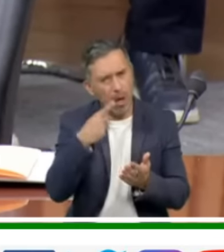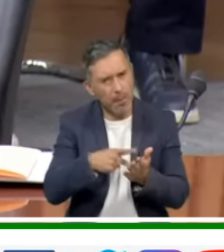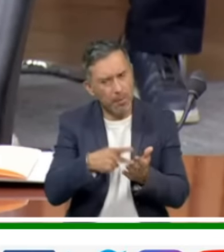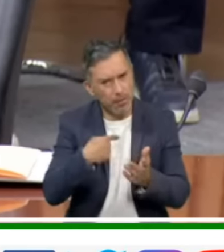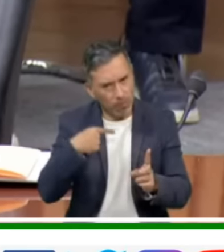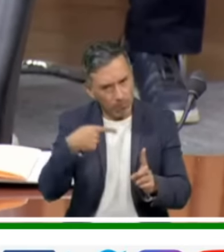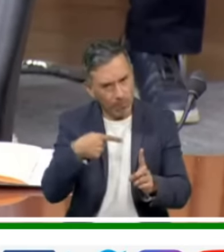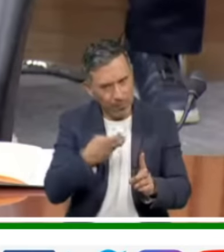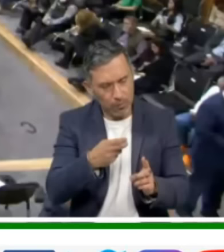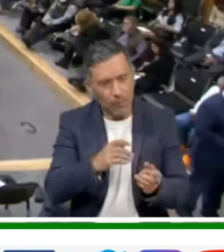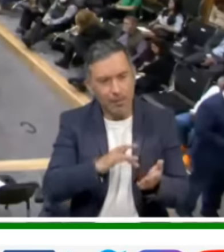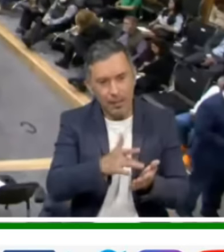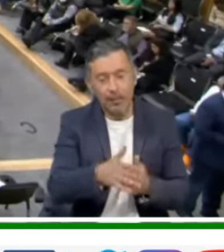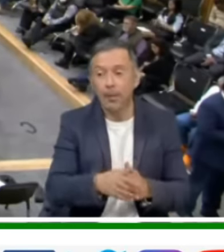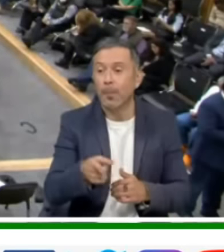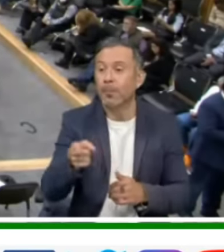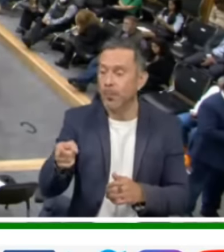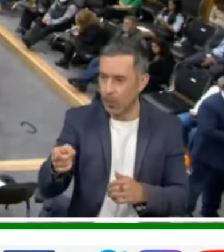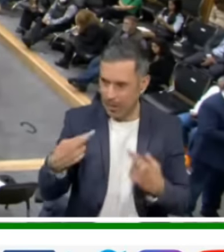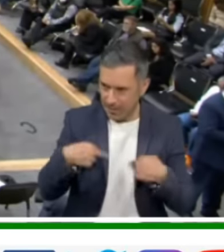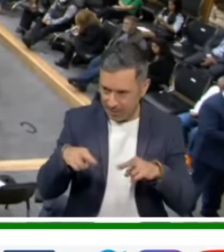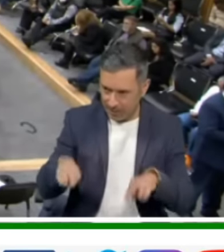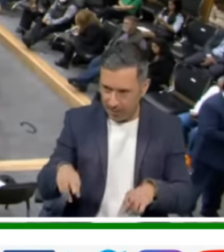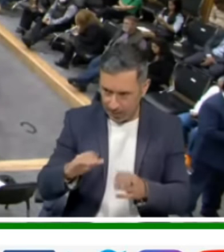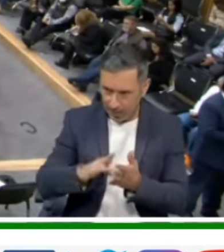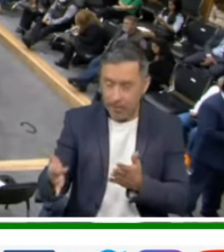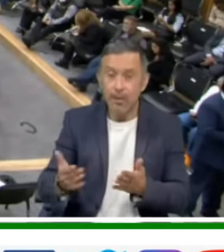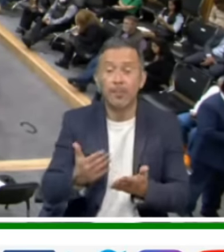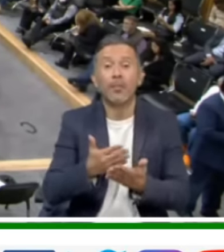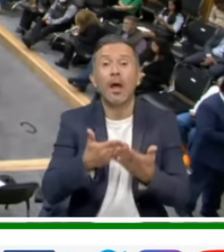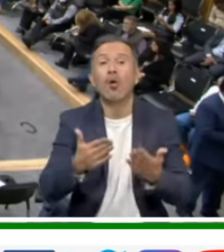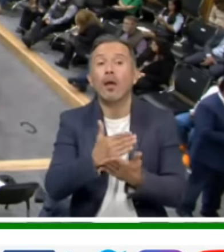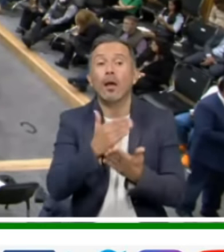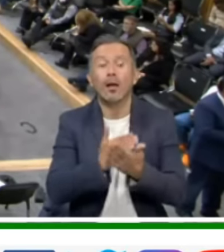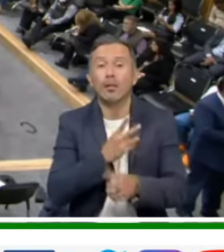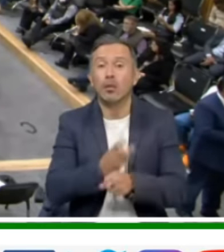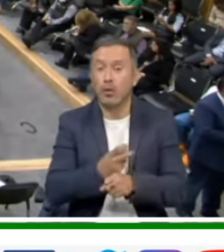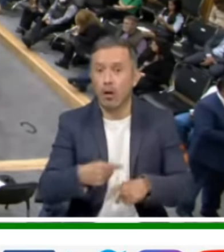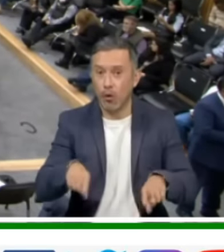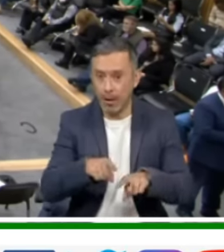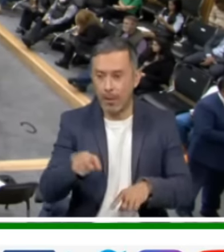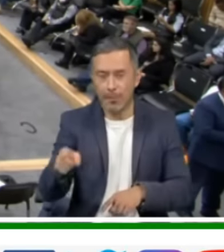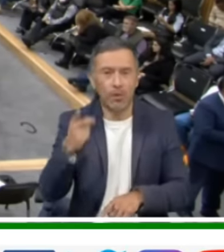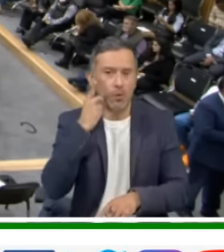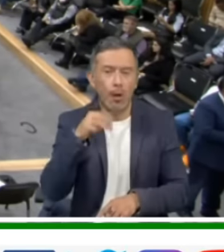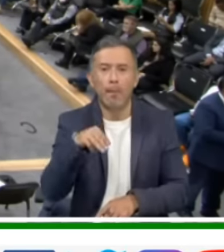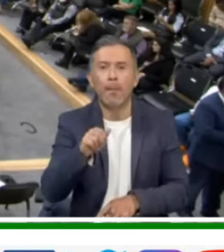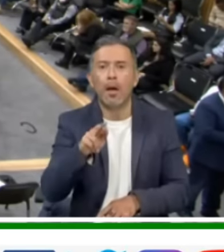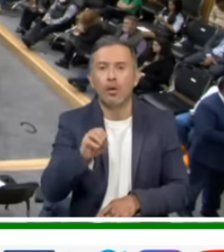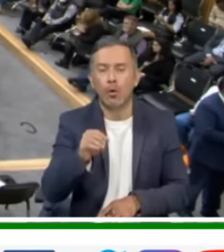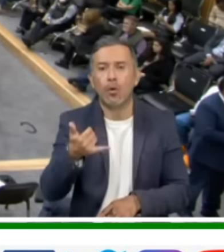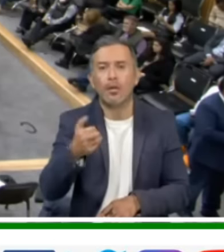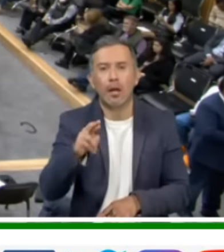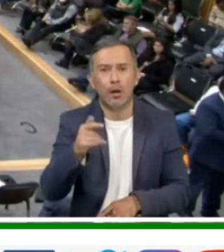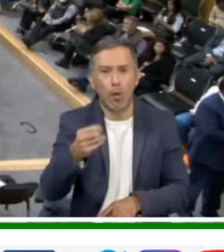gracias gracias a usted señor representante en segunda ronda alguien adelante diputado Mario ygo